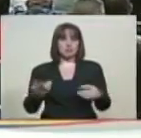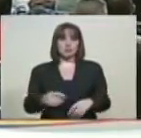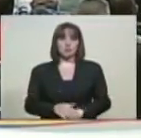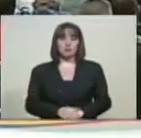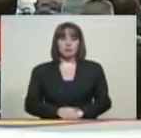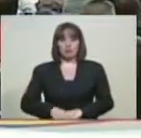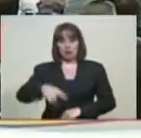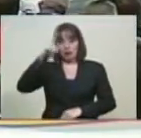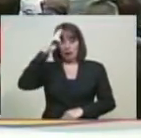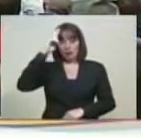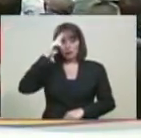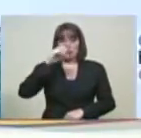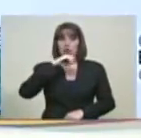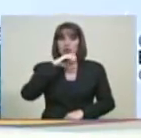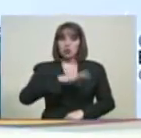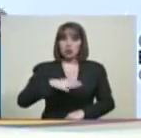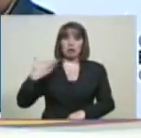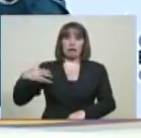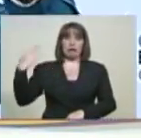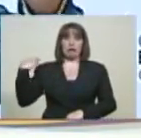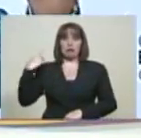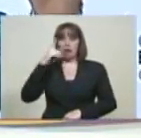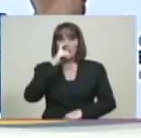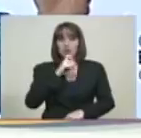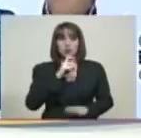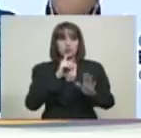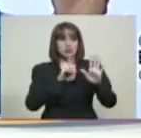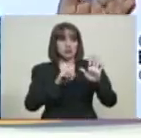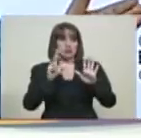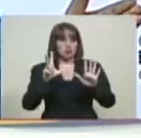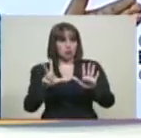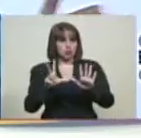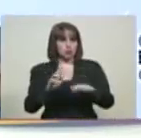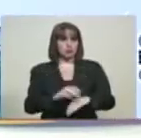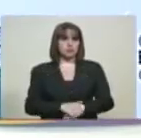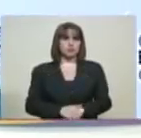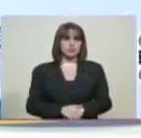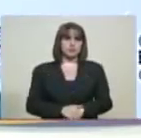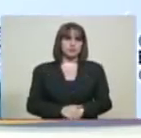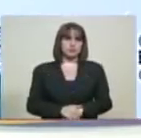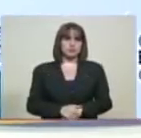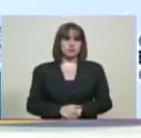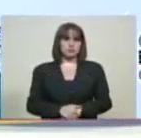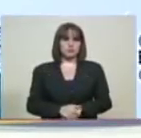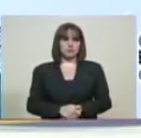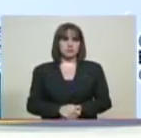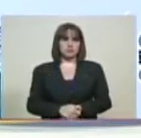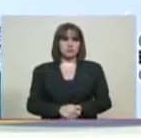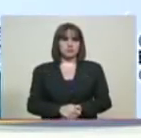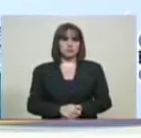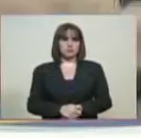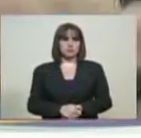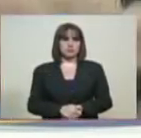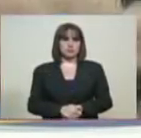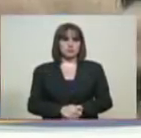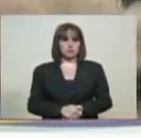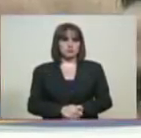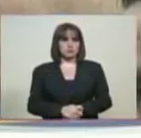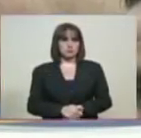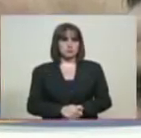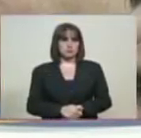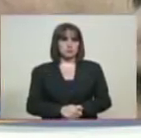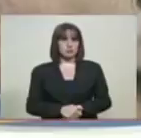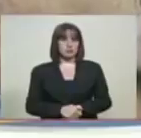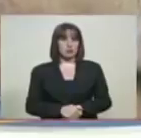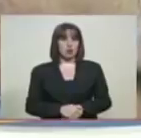las razones históricas que estuvieron entonces en el año 68 el doctor rafael caldera y en el año 78 el